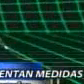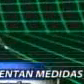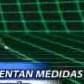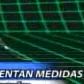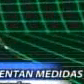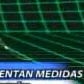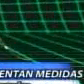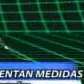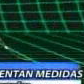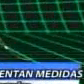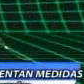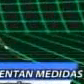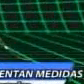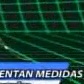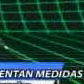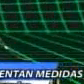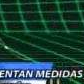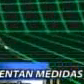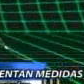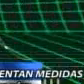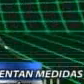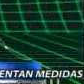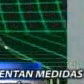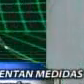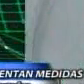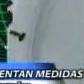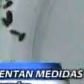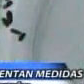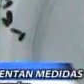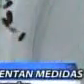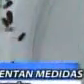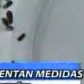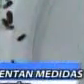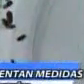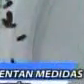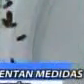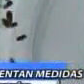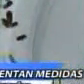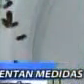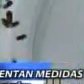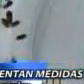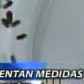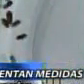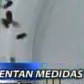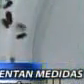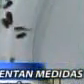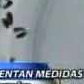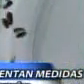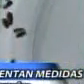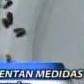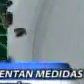las entidades prestadoras de servicio de salud aplican de la mejor manera las guías de manejo para evitar que el paciente con dengue se complique.